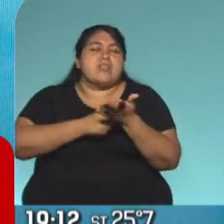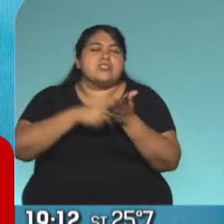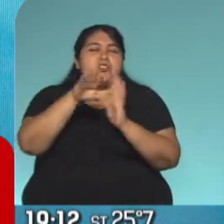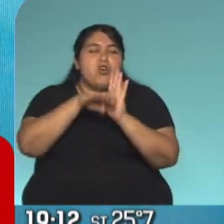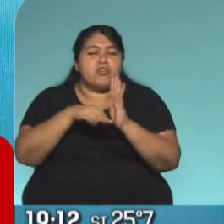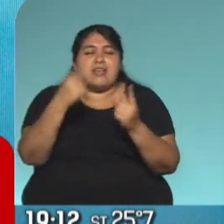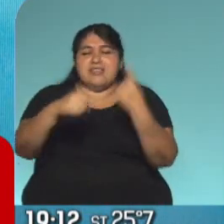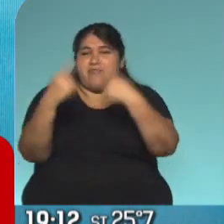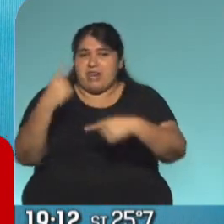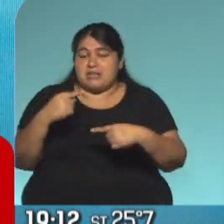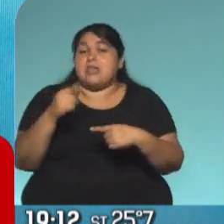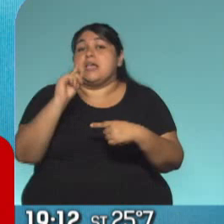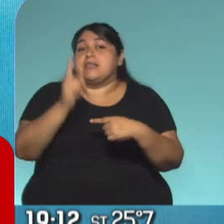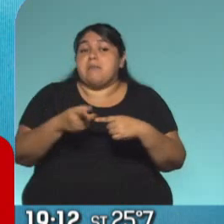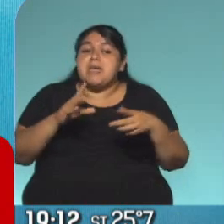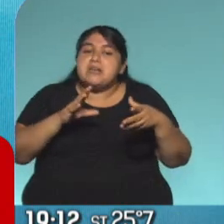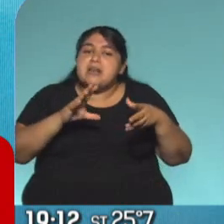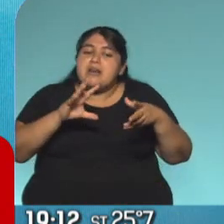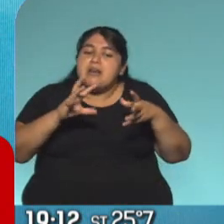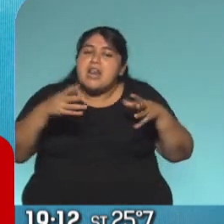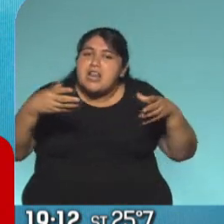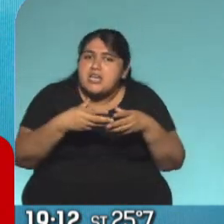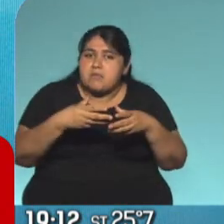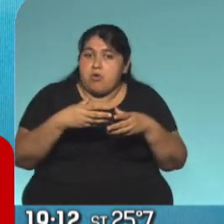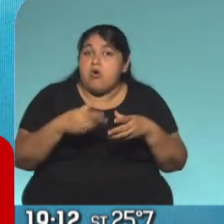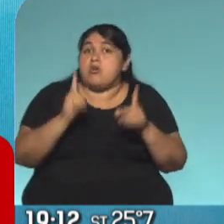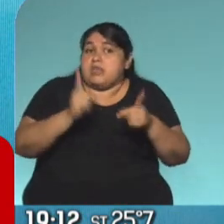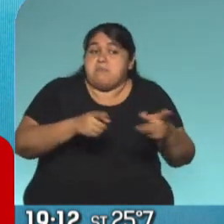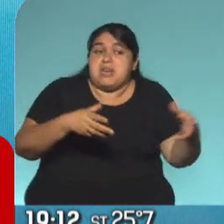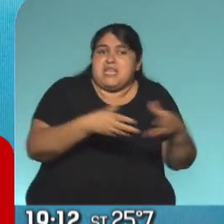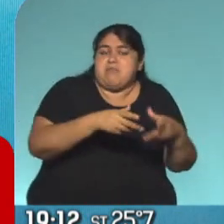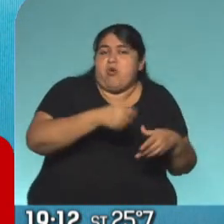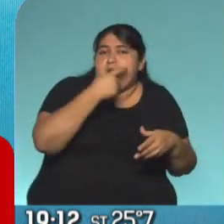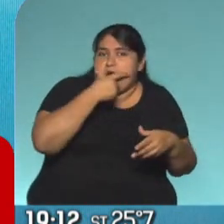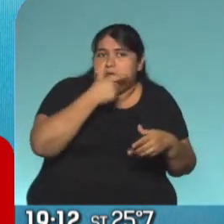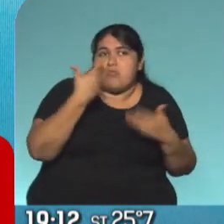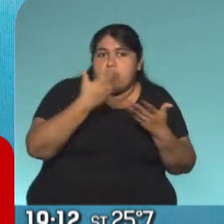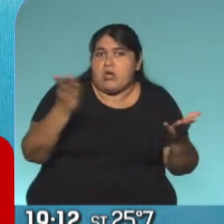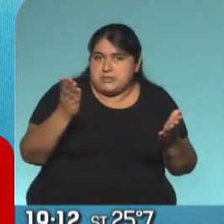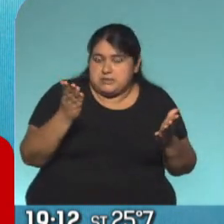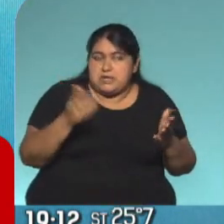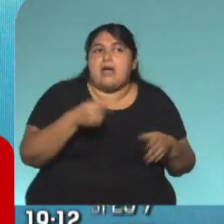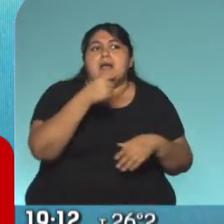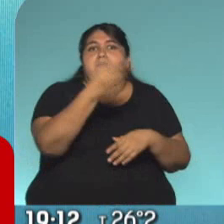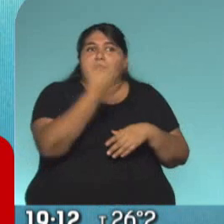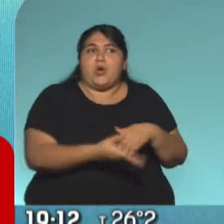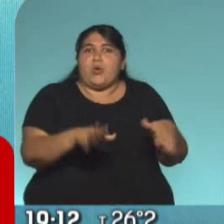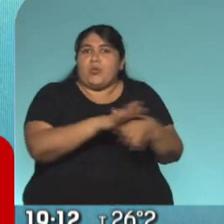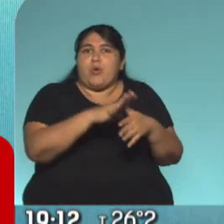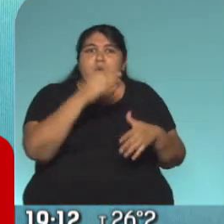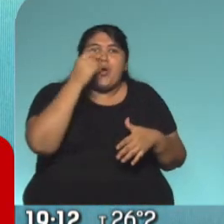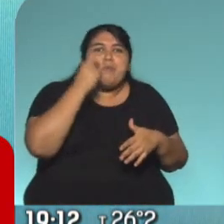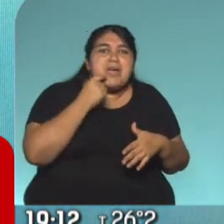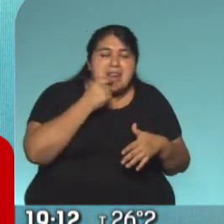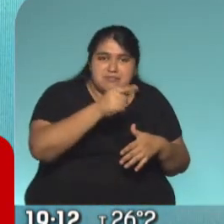también la corriente que se ha generado. Cuando se habla de macrismo también. Cuando se habla de menemismo nos referimos específicamente a lo que sucedió en la